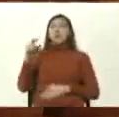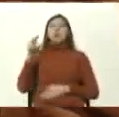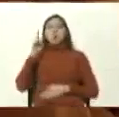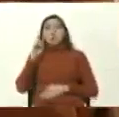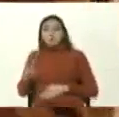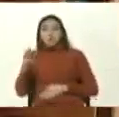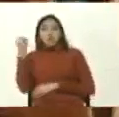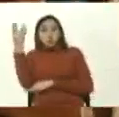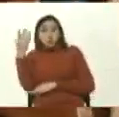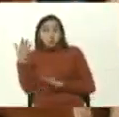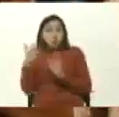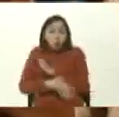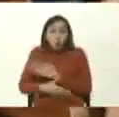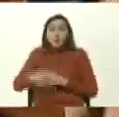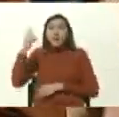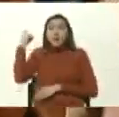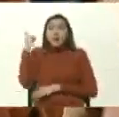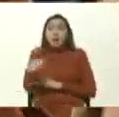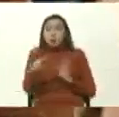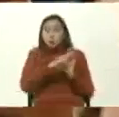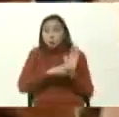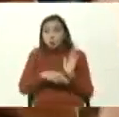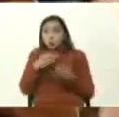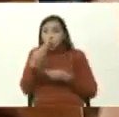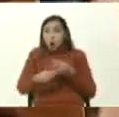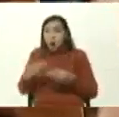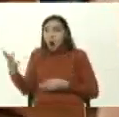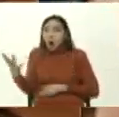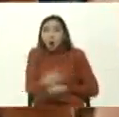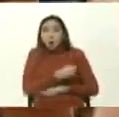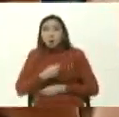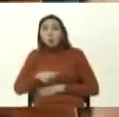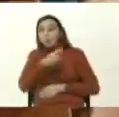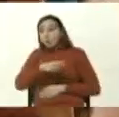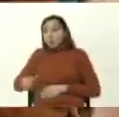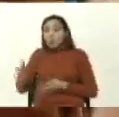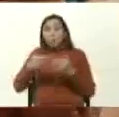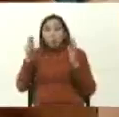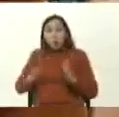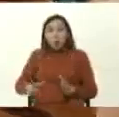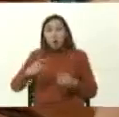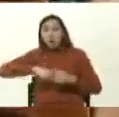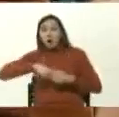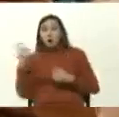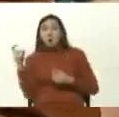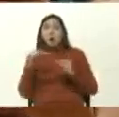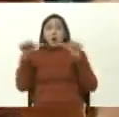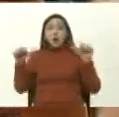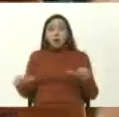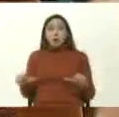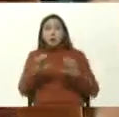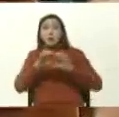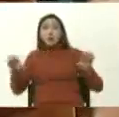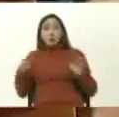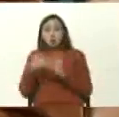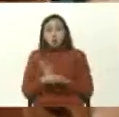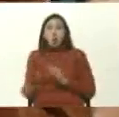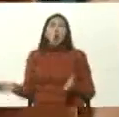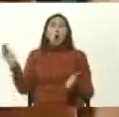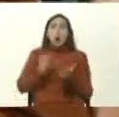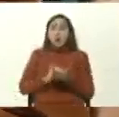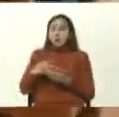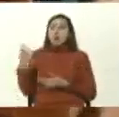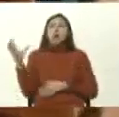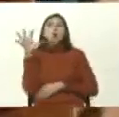Maduro cuando dio instrucciones para rebuscar a aquellos todos estudiantes que se encuentran fuera del sistema, que nosotros tenemos que reinsertarlos de nuevo.